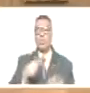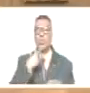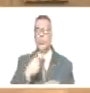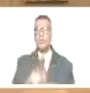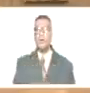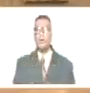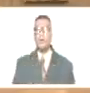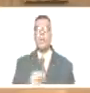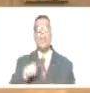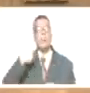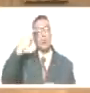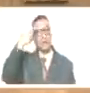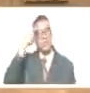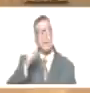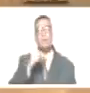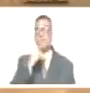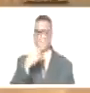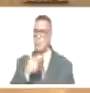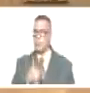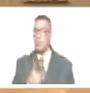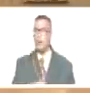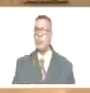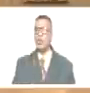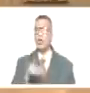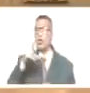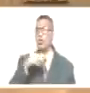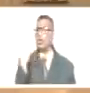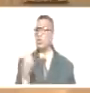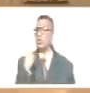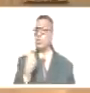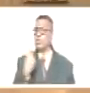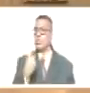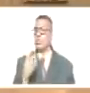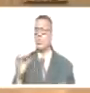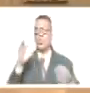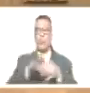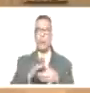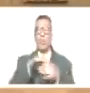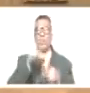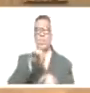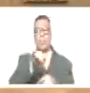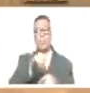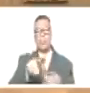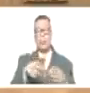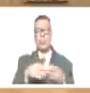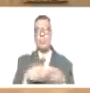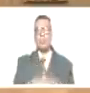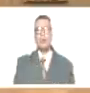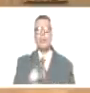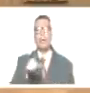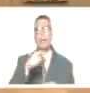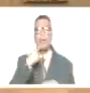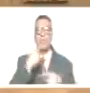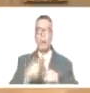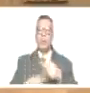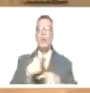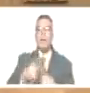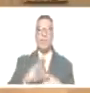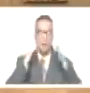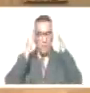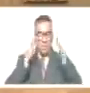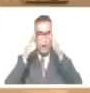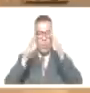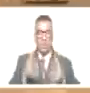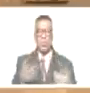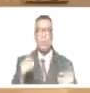parecido conveniente no solo no tomar parte en el asunto, sino que me adelanto a aconsejarle que no intervenga